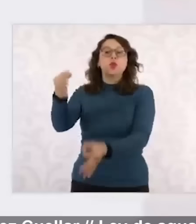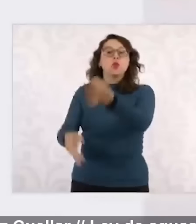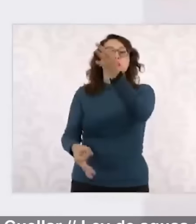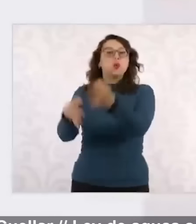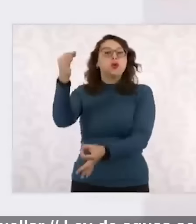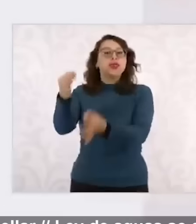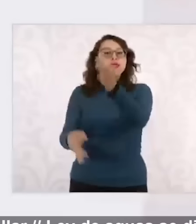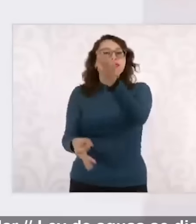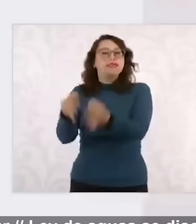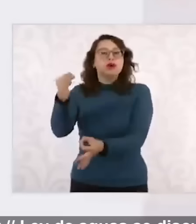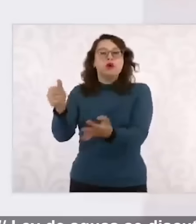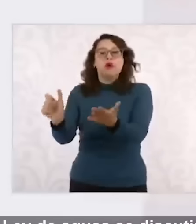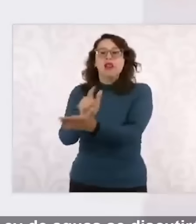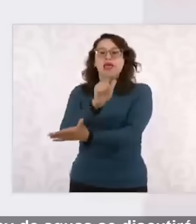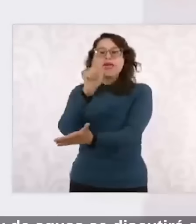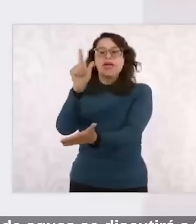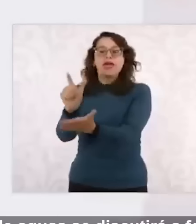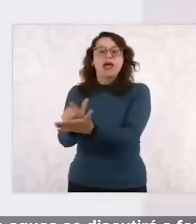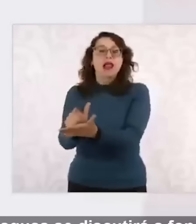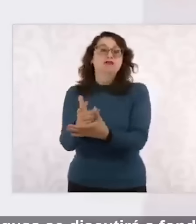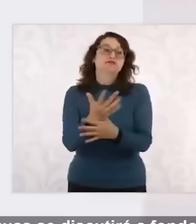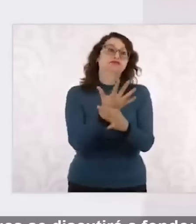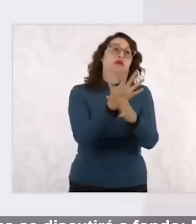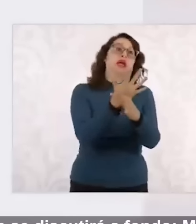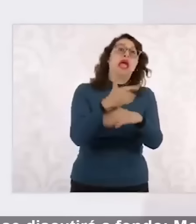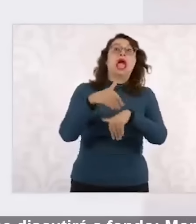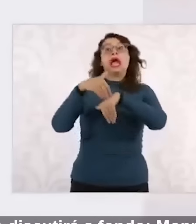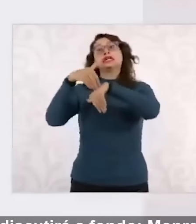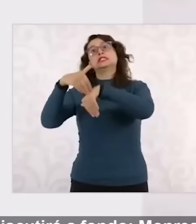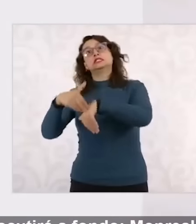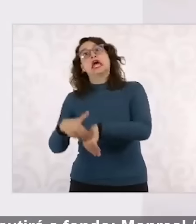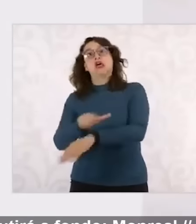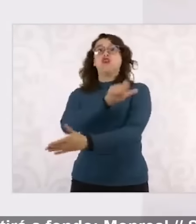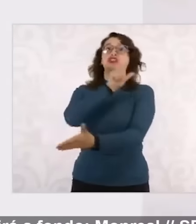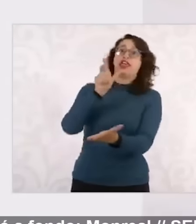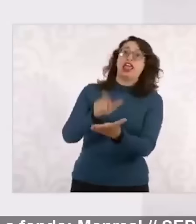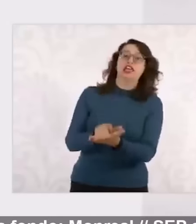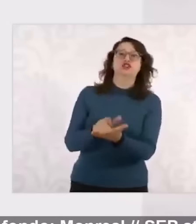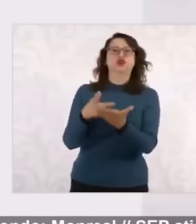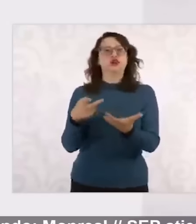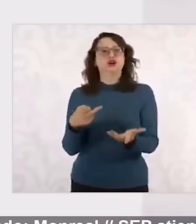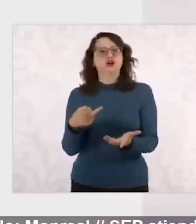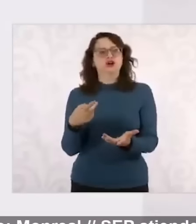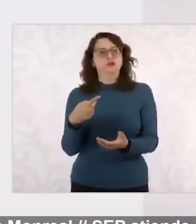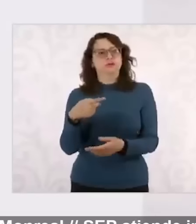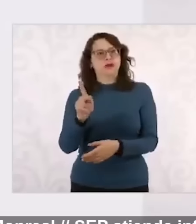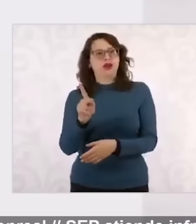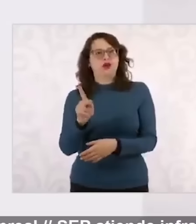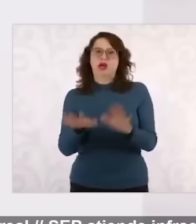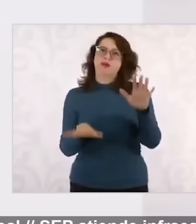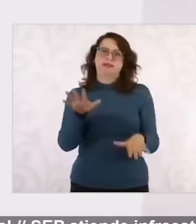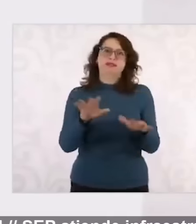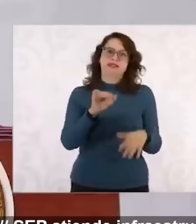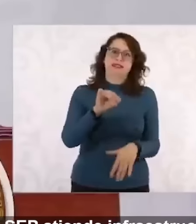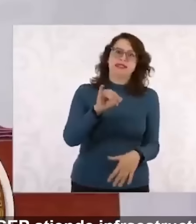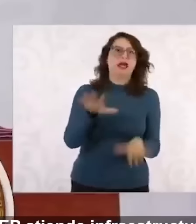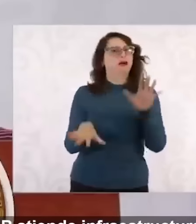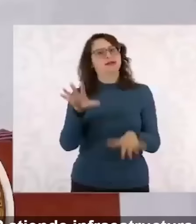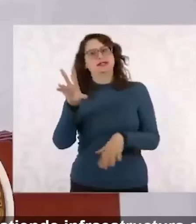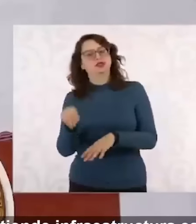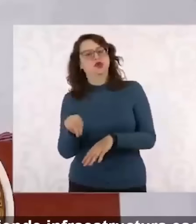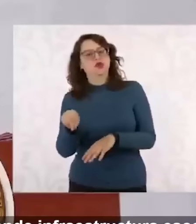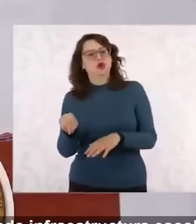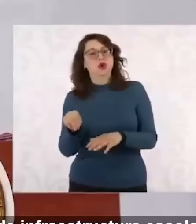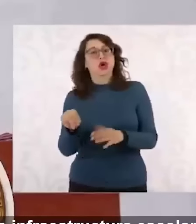Repito, porque se habla de Estado de Derecho cuando se quiere y cuando no, no. Estado